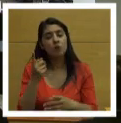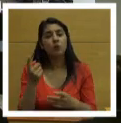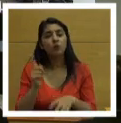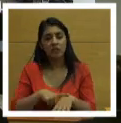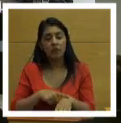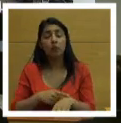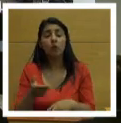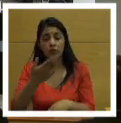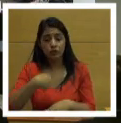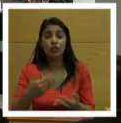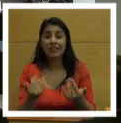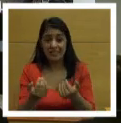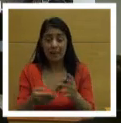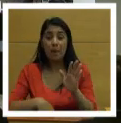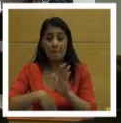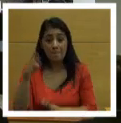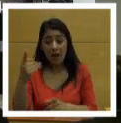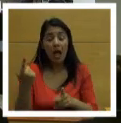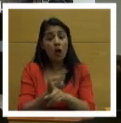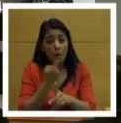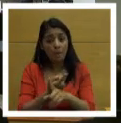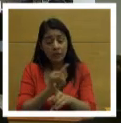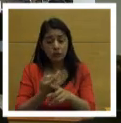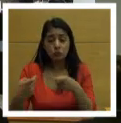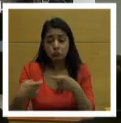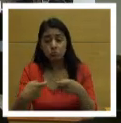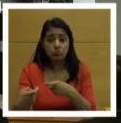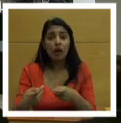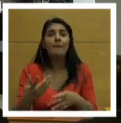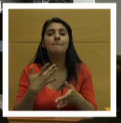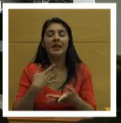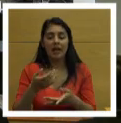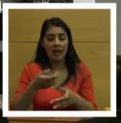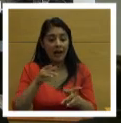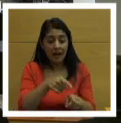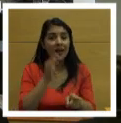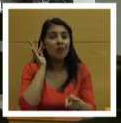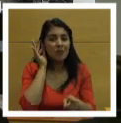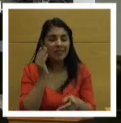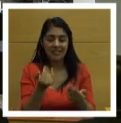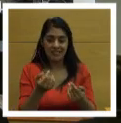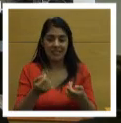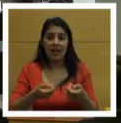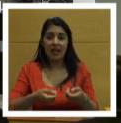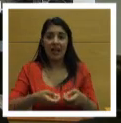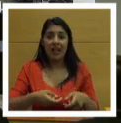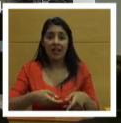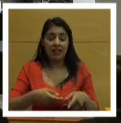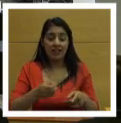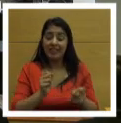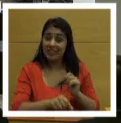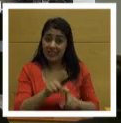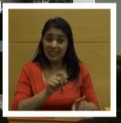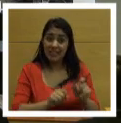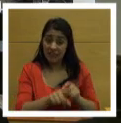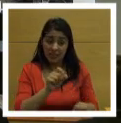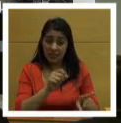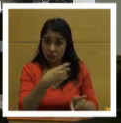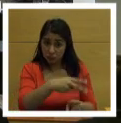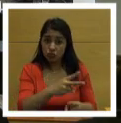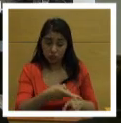en beneficio de la mujer en la defensa de sus derechos. Para finalizar, permítaseme